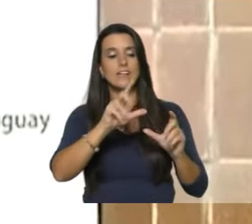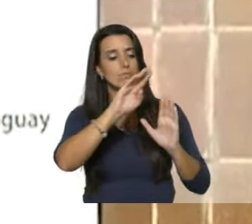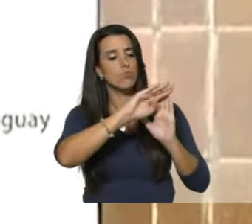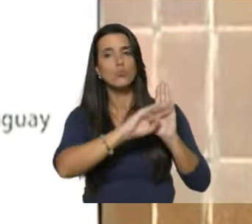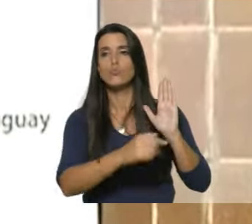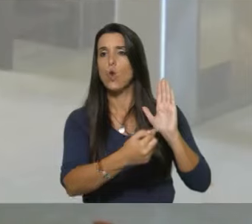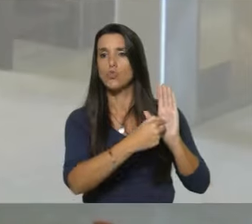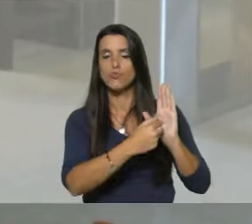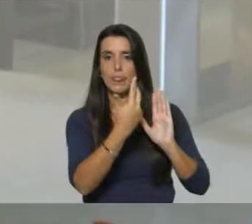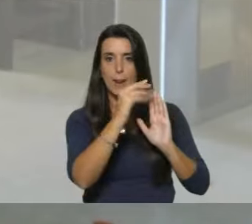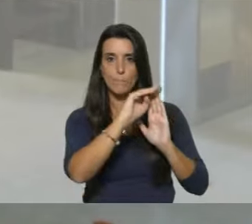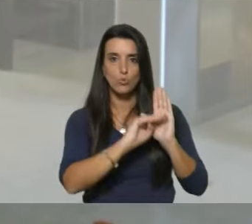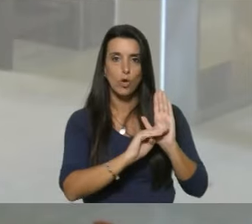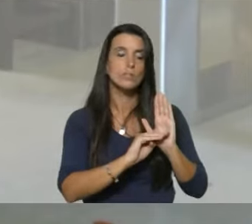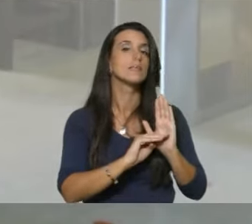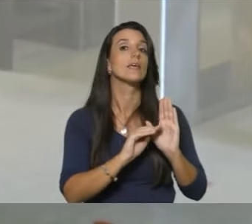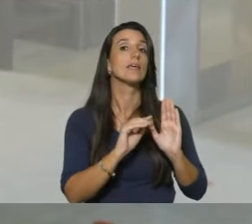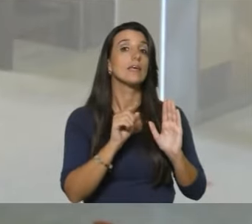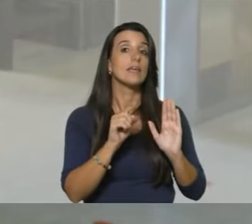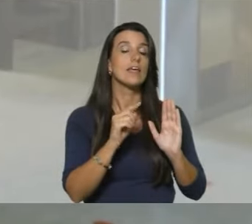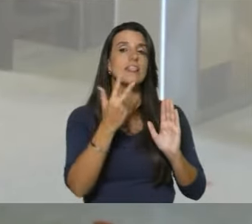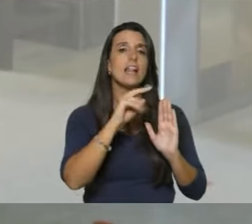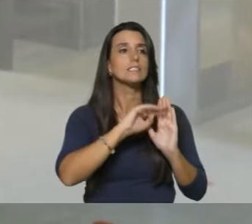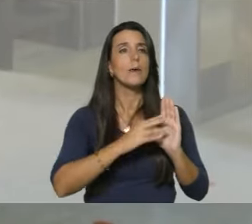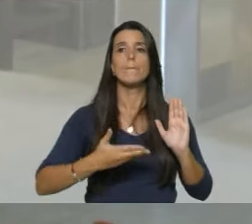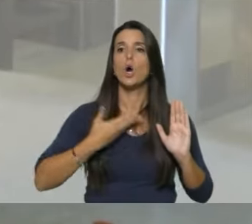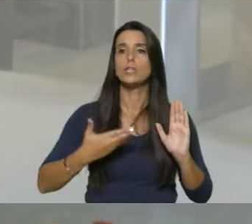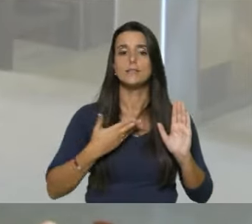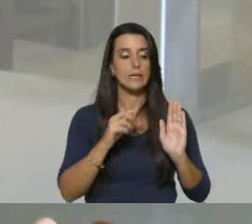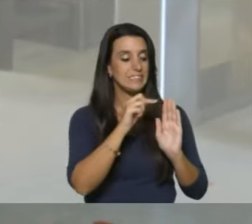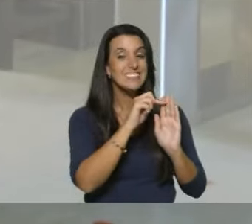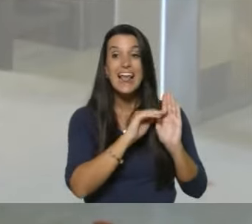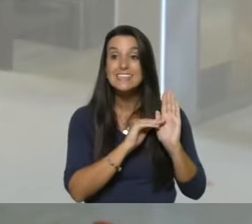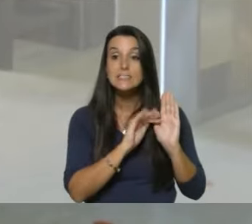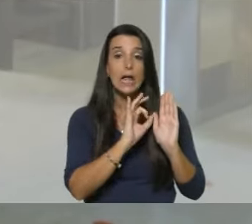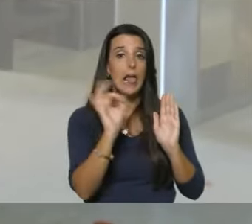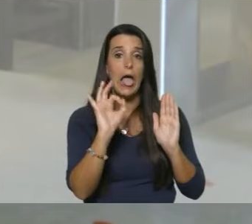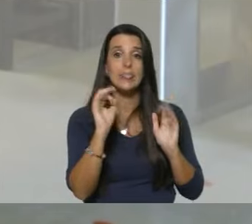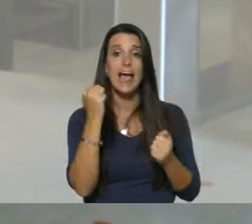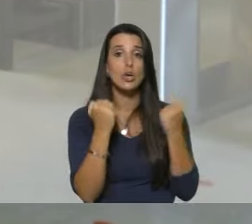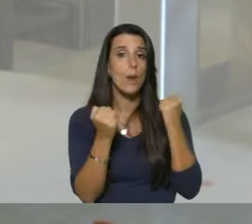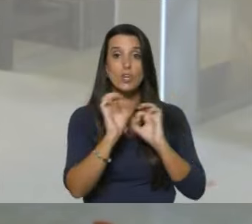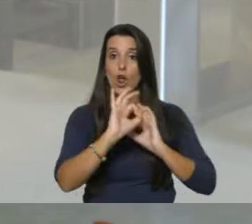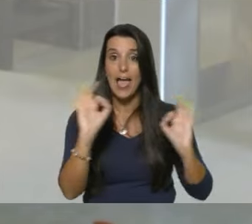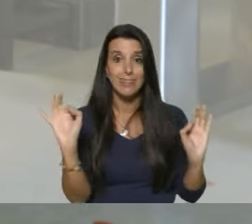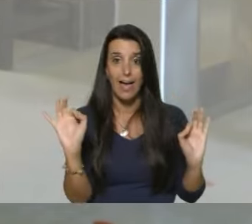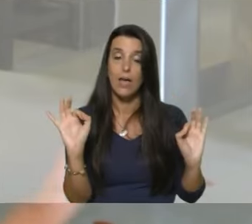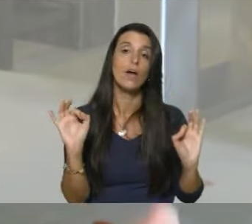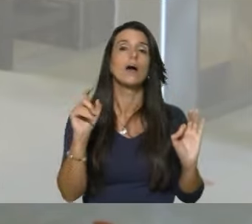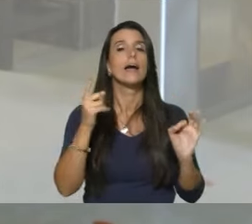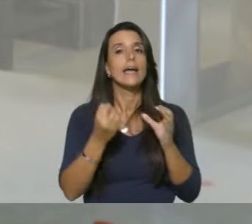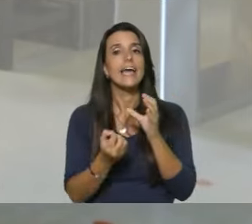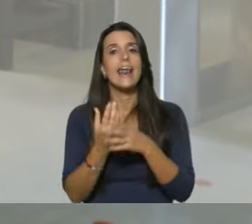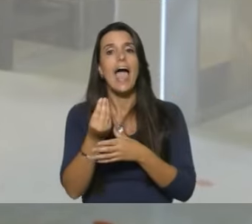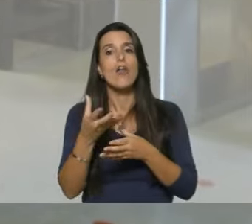una plataforma eh tres reivindicaciones que ninguna de ellas tiene un componente económico la creación de